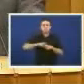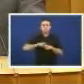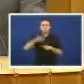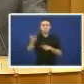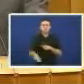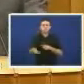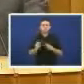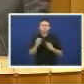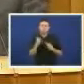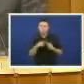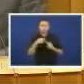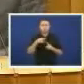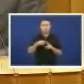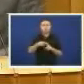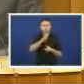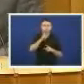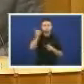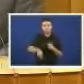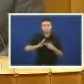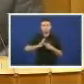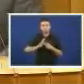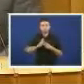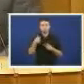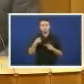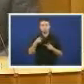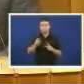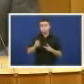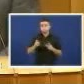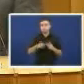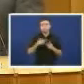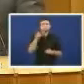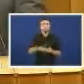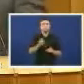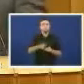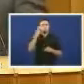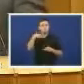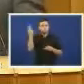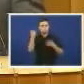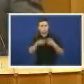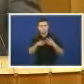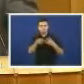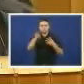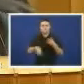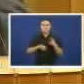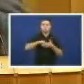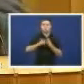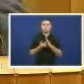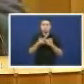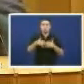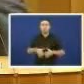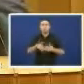autorizar novos aproveitamentos eólicos a participación pública e o desenvolvimento de proxetos industriais